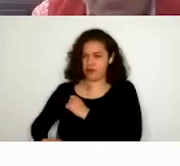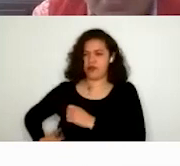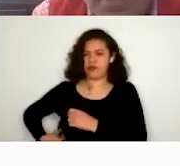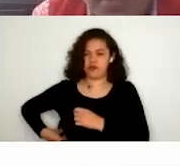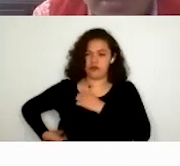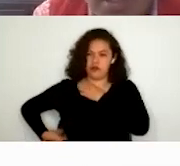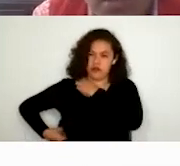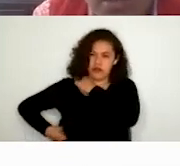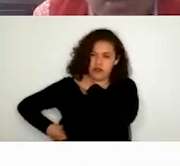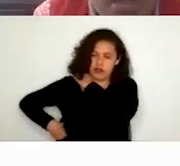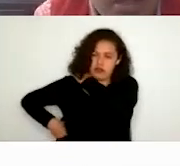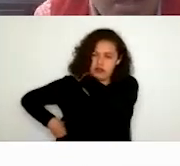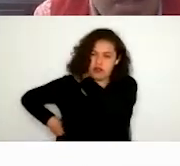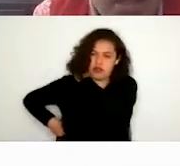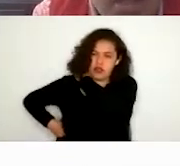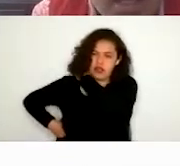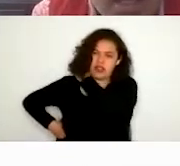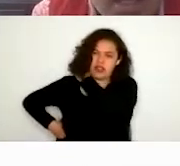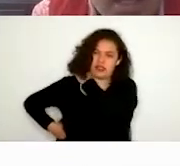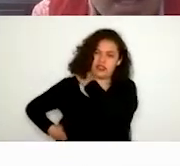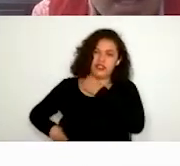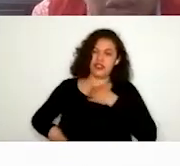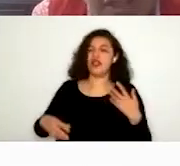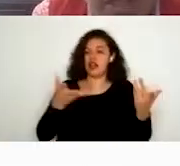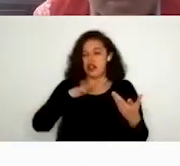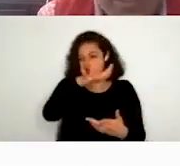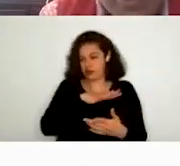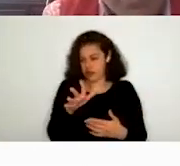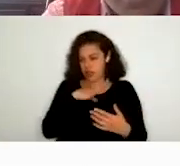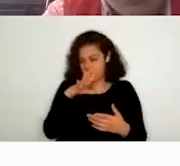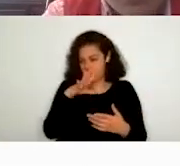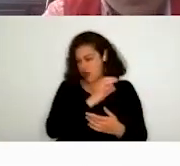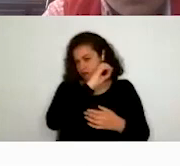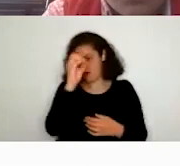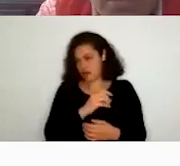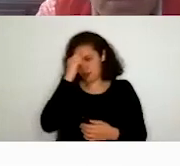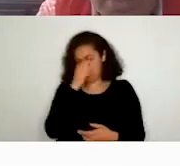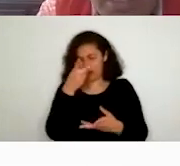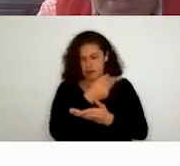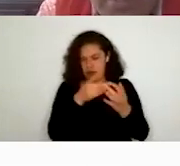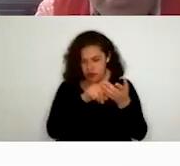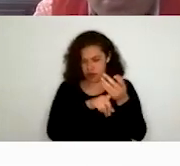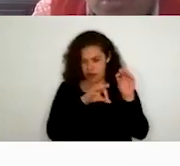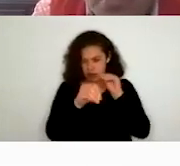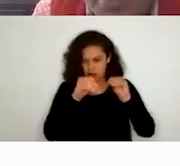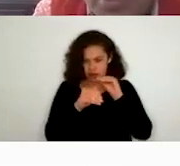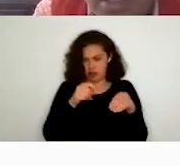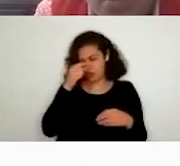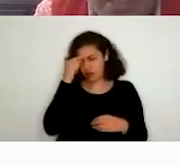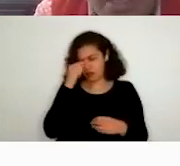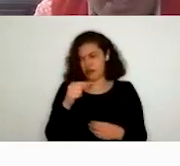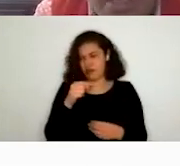de los establecimientos que están obligados a la elaboración de un programa interno contar con